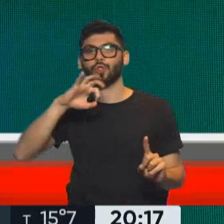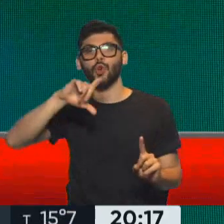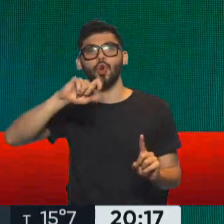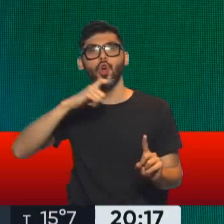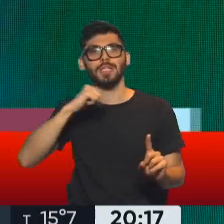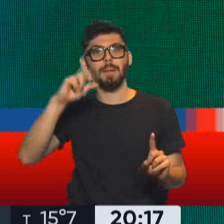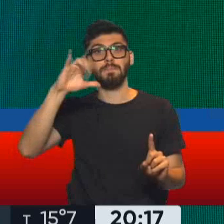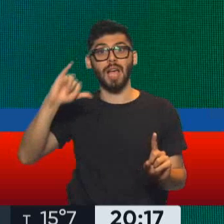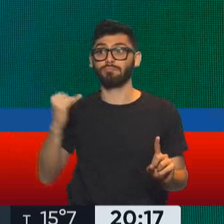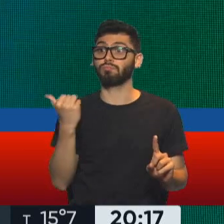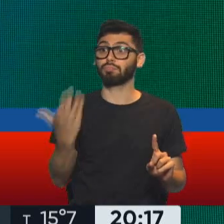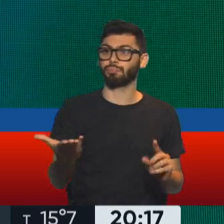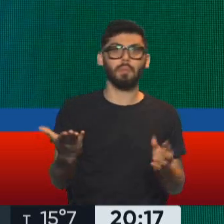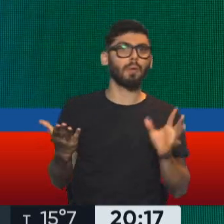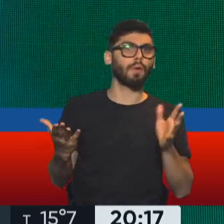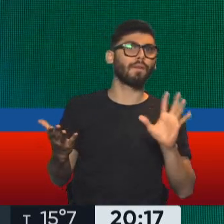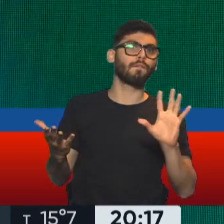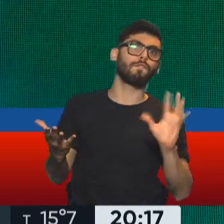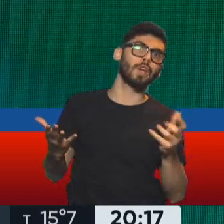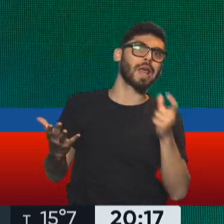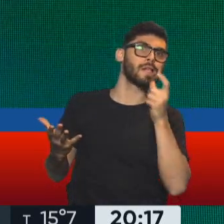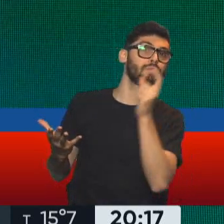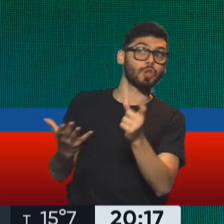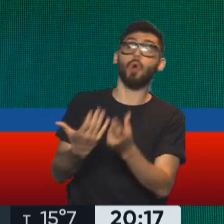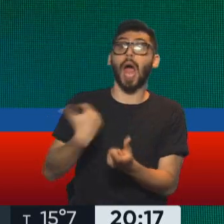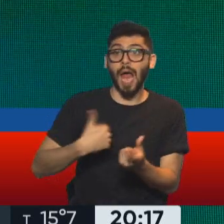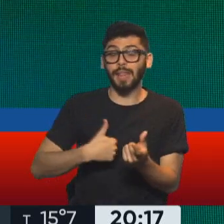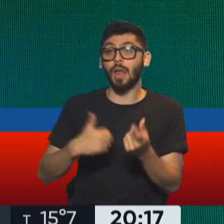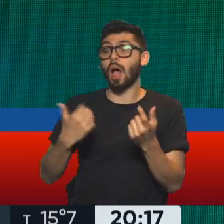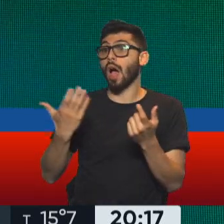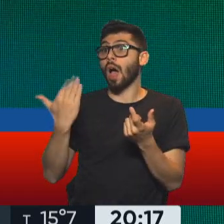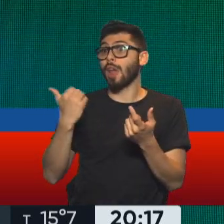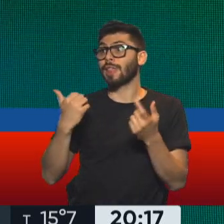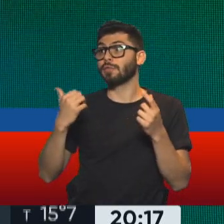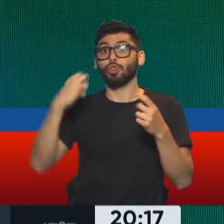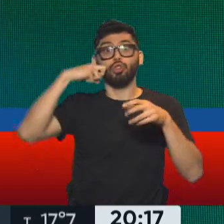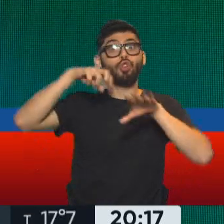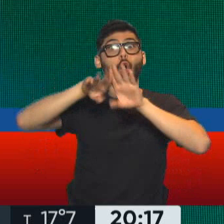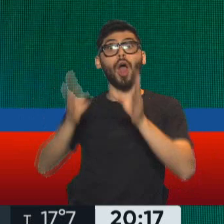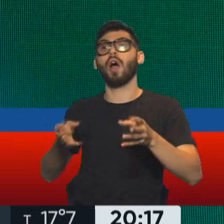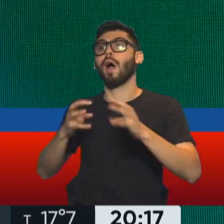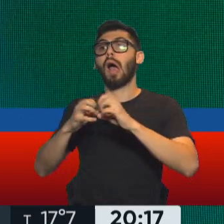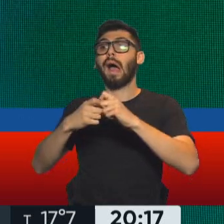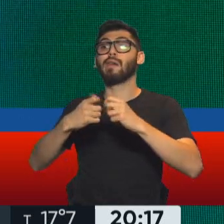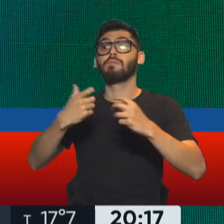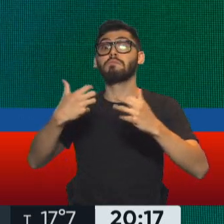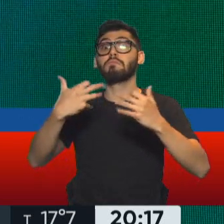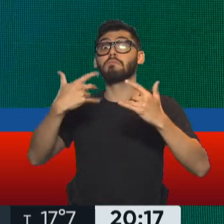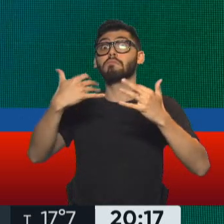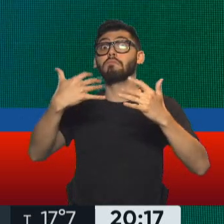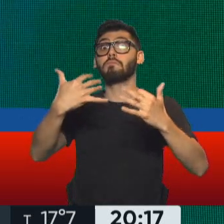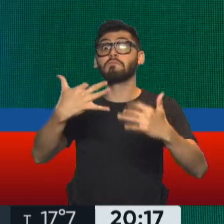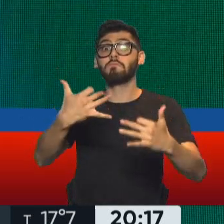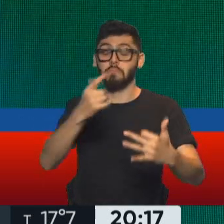y me parece que es una de las grandes discusiones que Argentina tiene pendiente, quedó pendiente en el Congreso, en algún momento se tiene que dar, que es